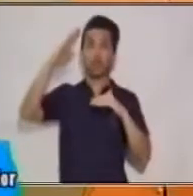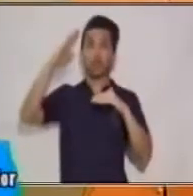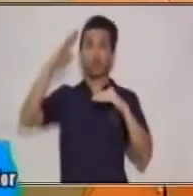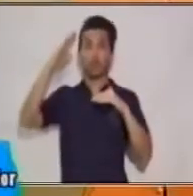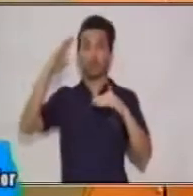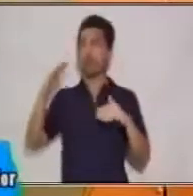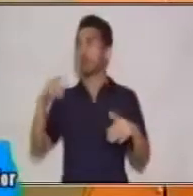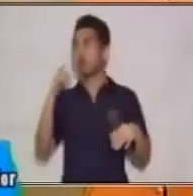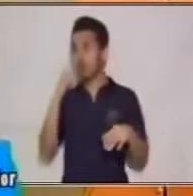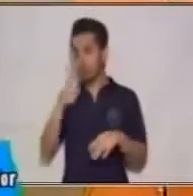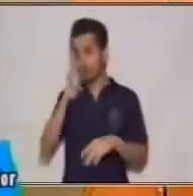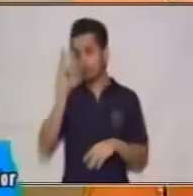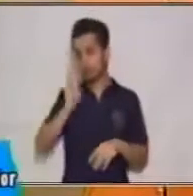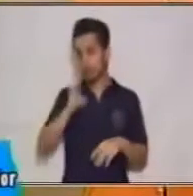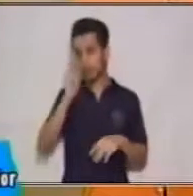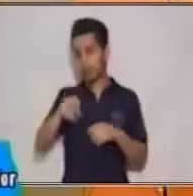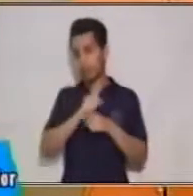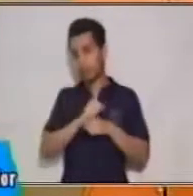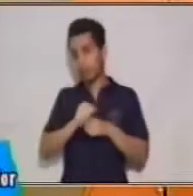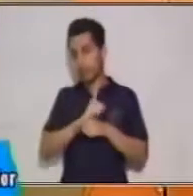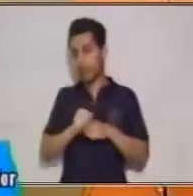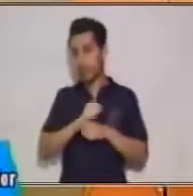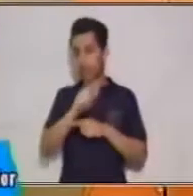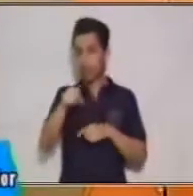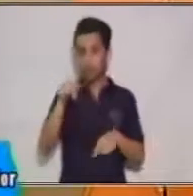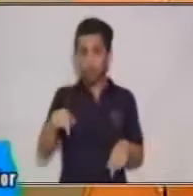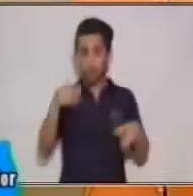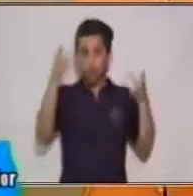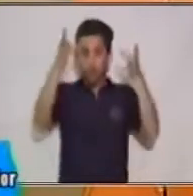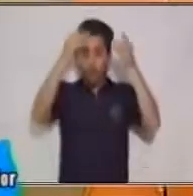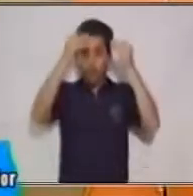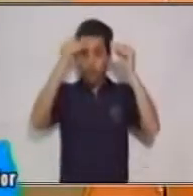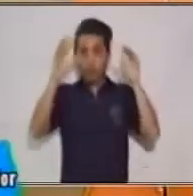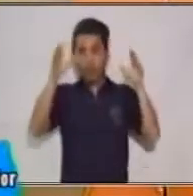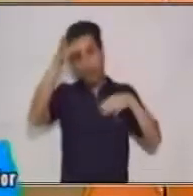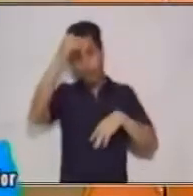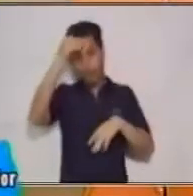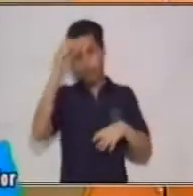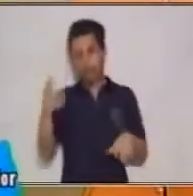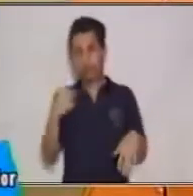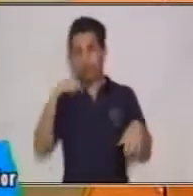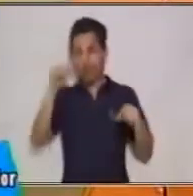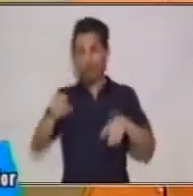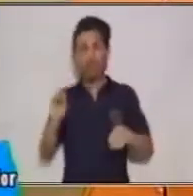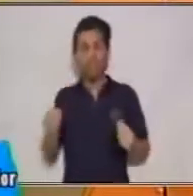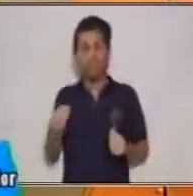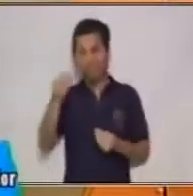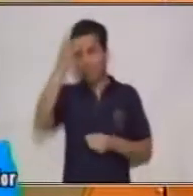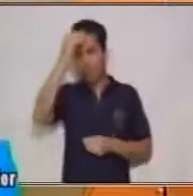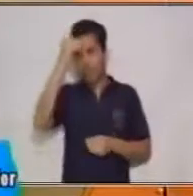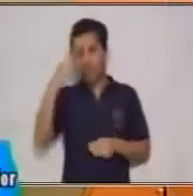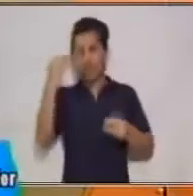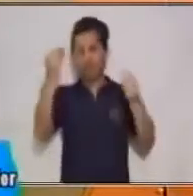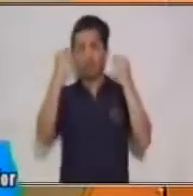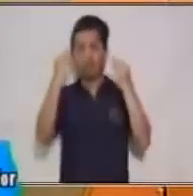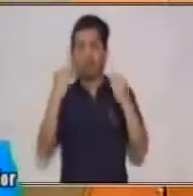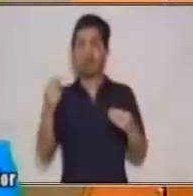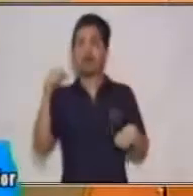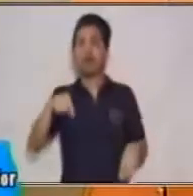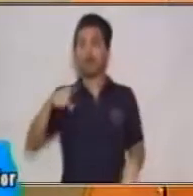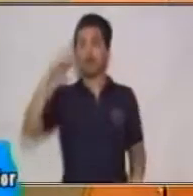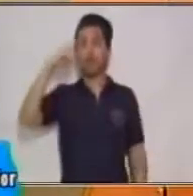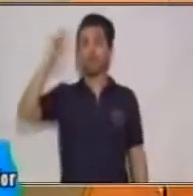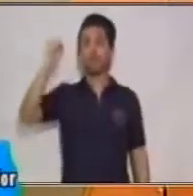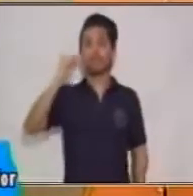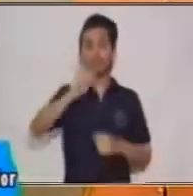que siempre practiques aquello que has aprendido. ¿Qué aprendimos hoy? Hoy aprendimos el concepto